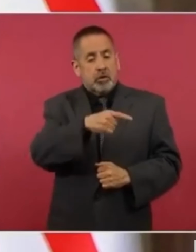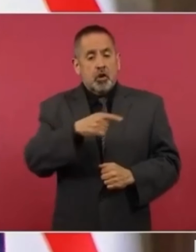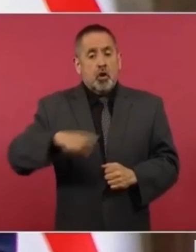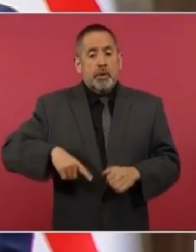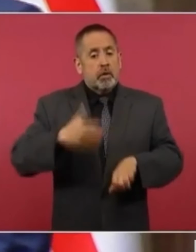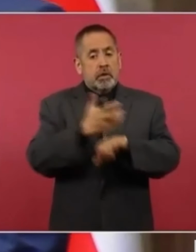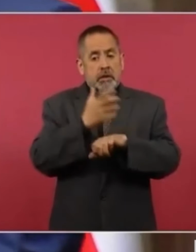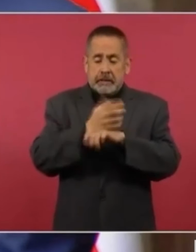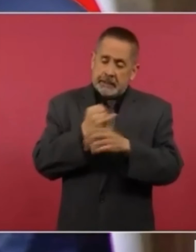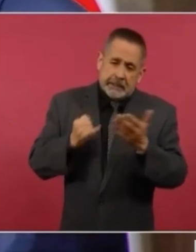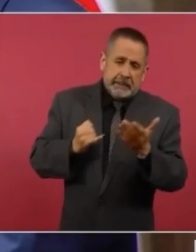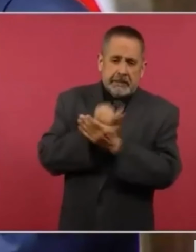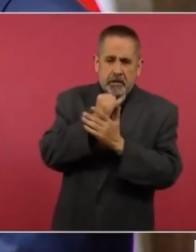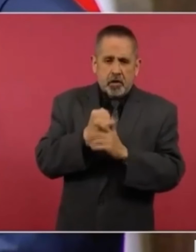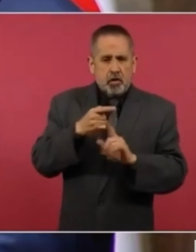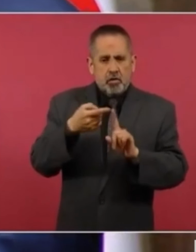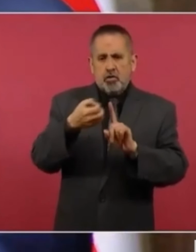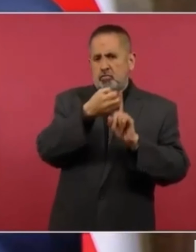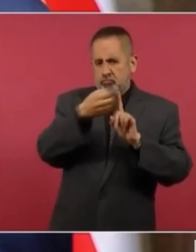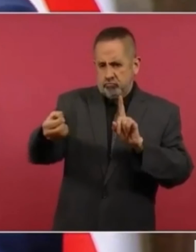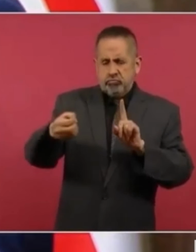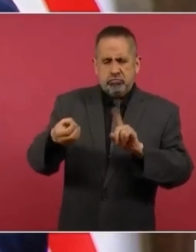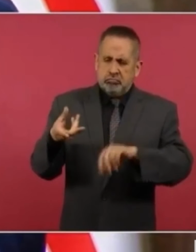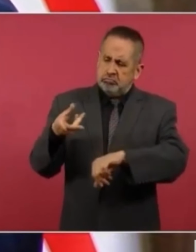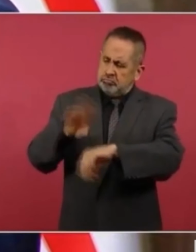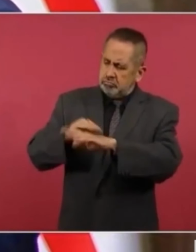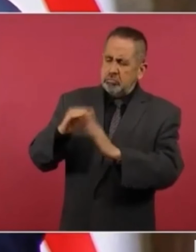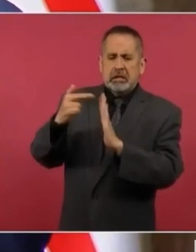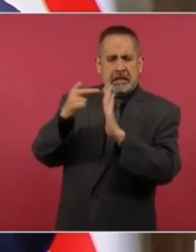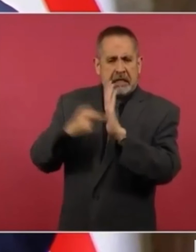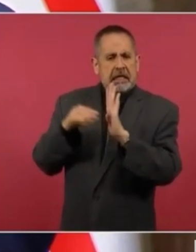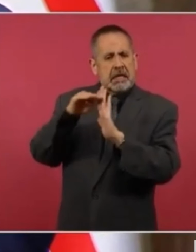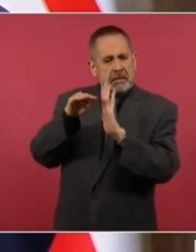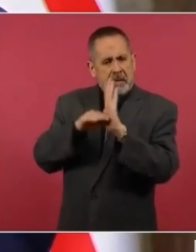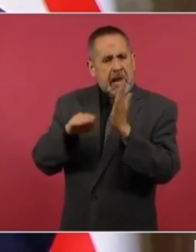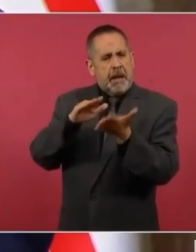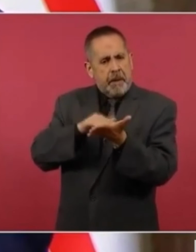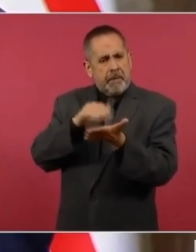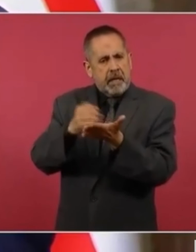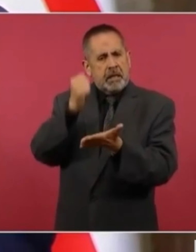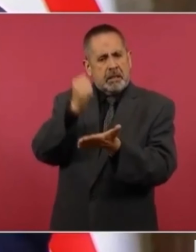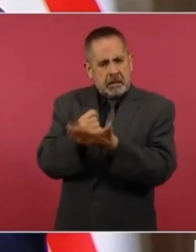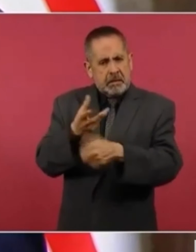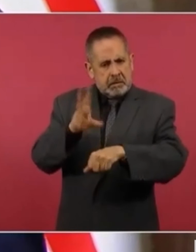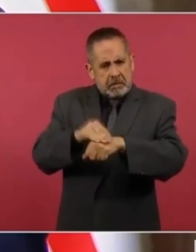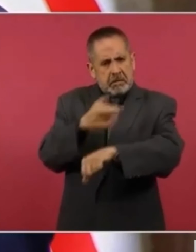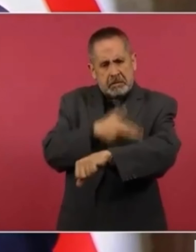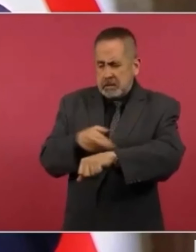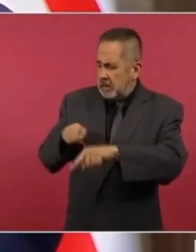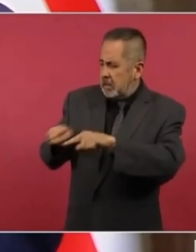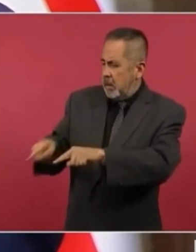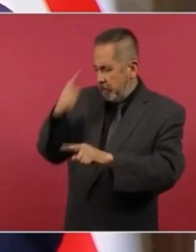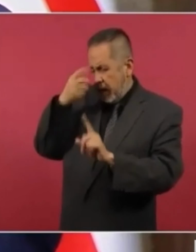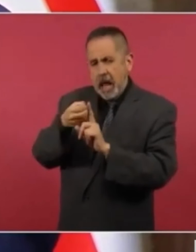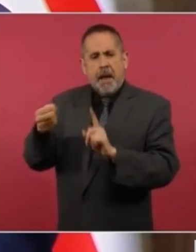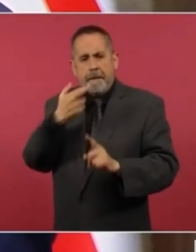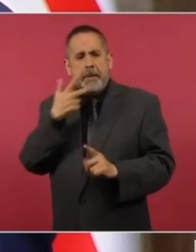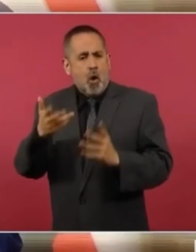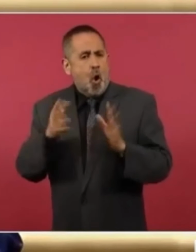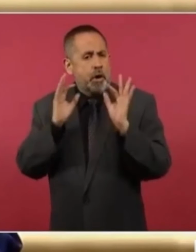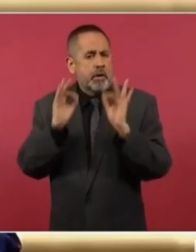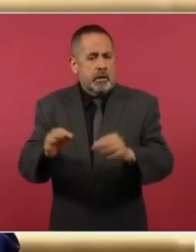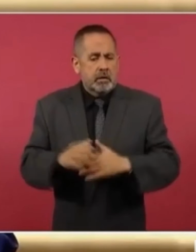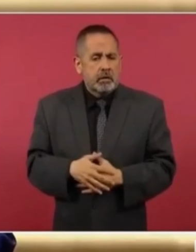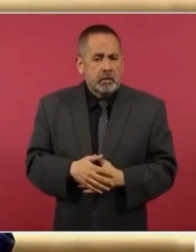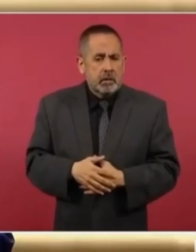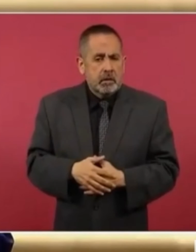decisión de ordenar el flujo migratorio en el caso de